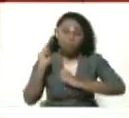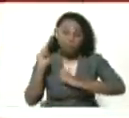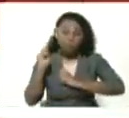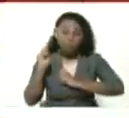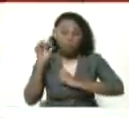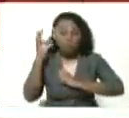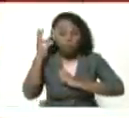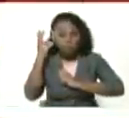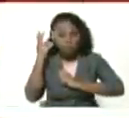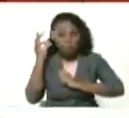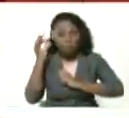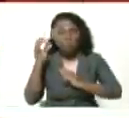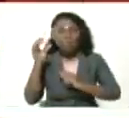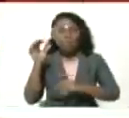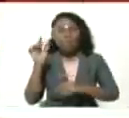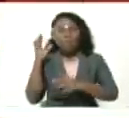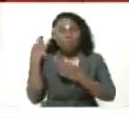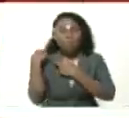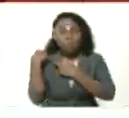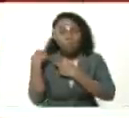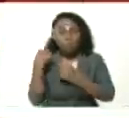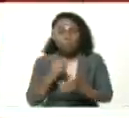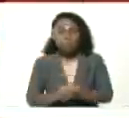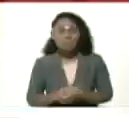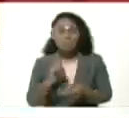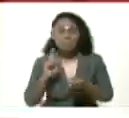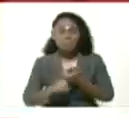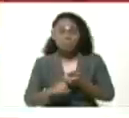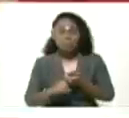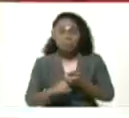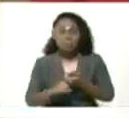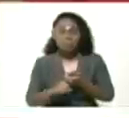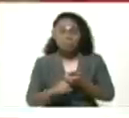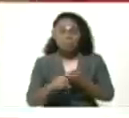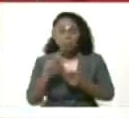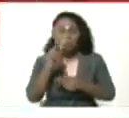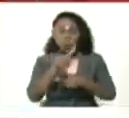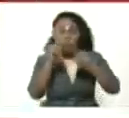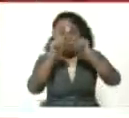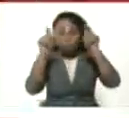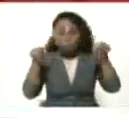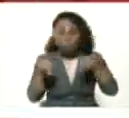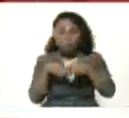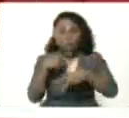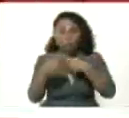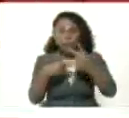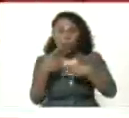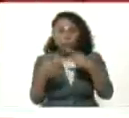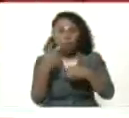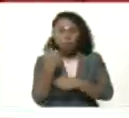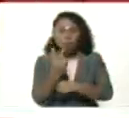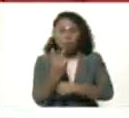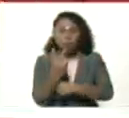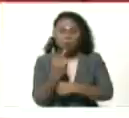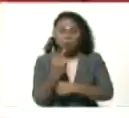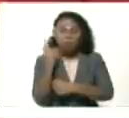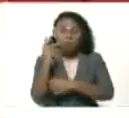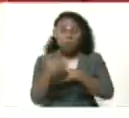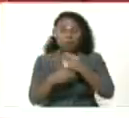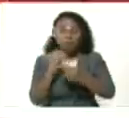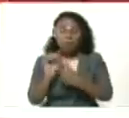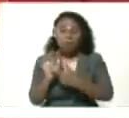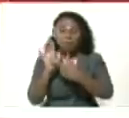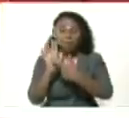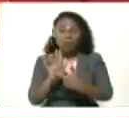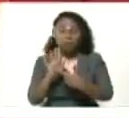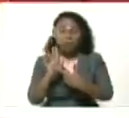María Celeste Rodríguez. Dos cuadros políticos, ambas, pues. Vale destacar